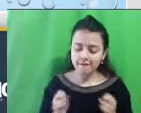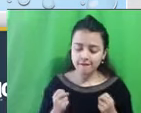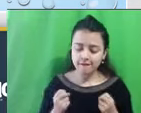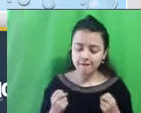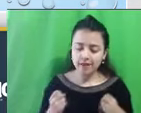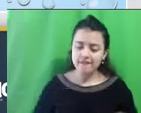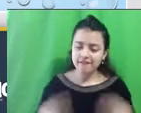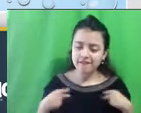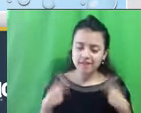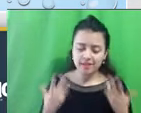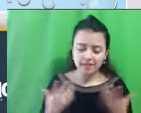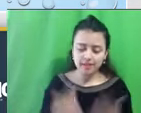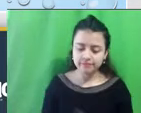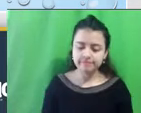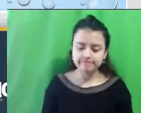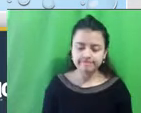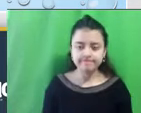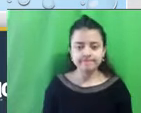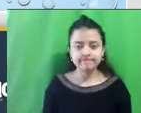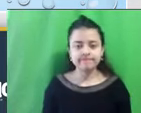vida. Bueno,